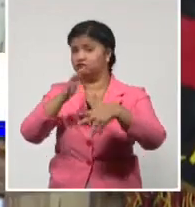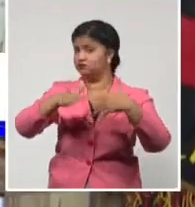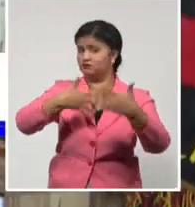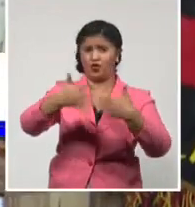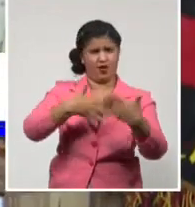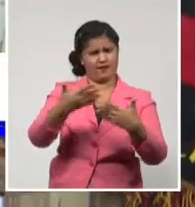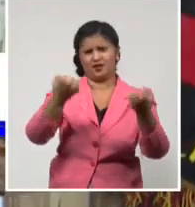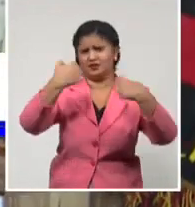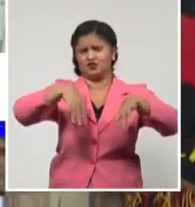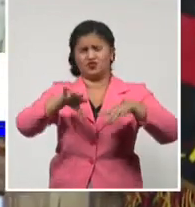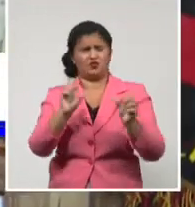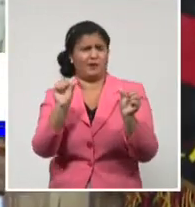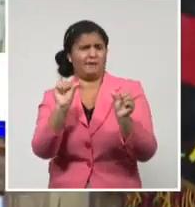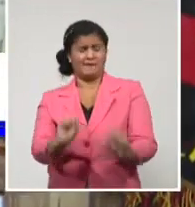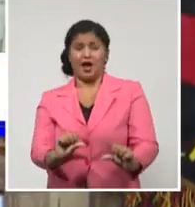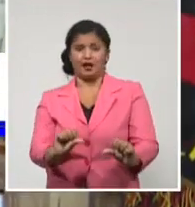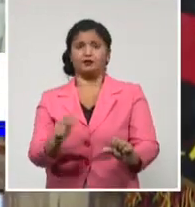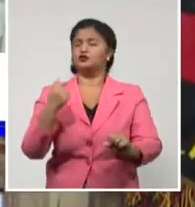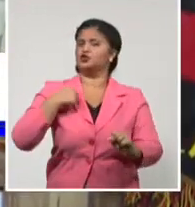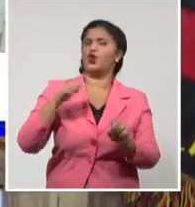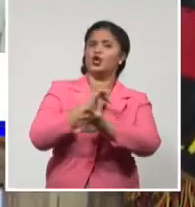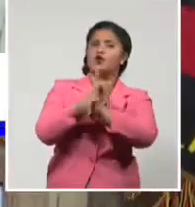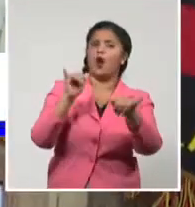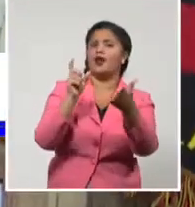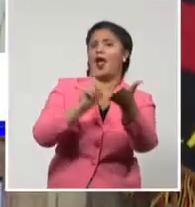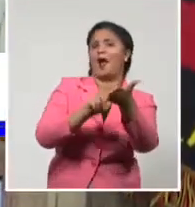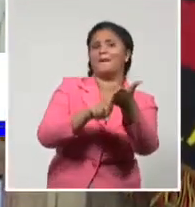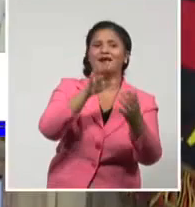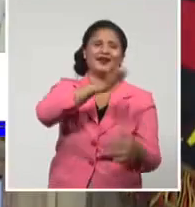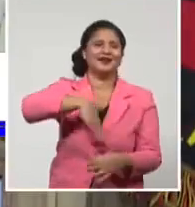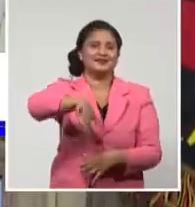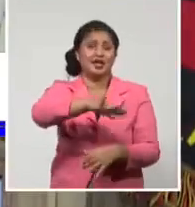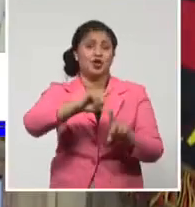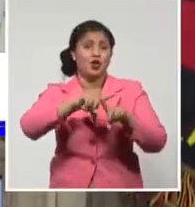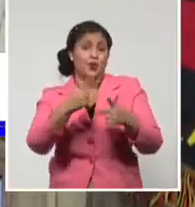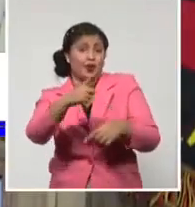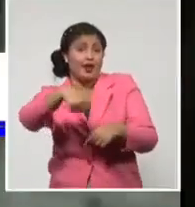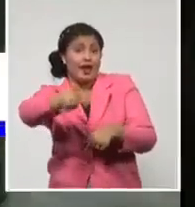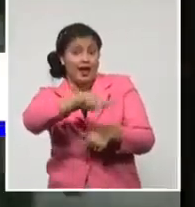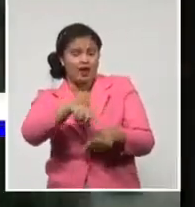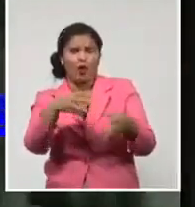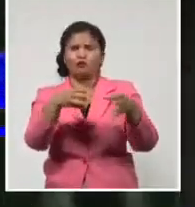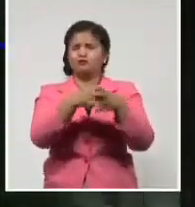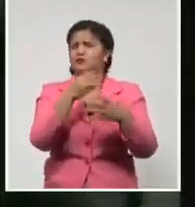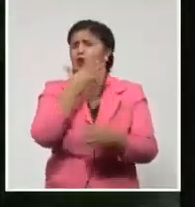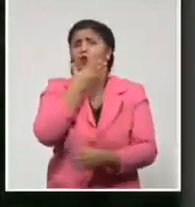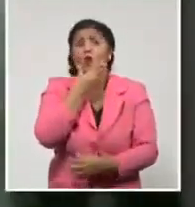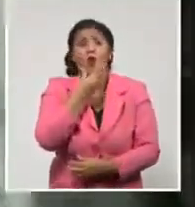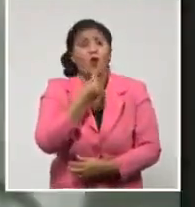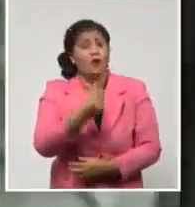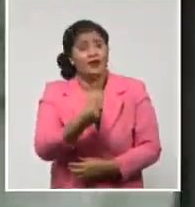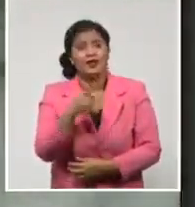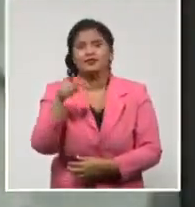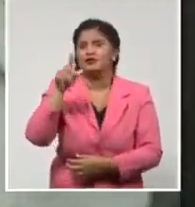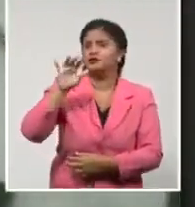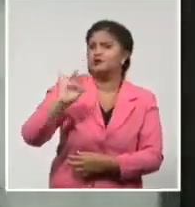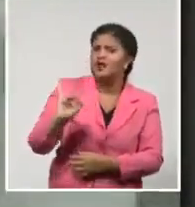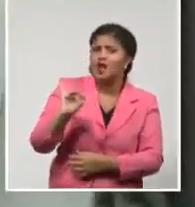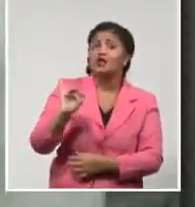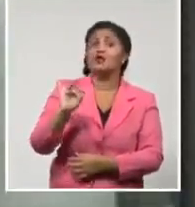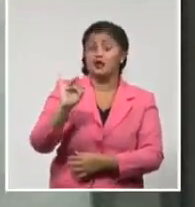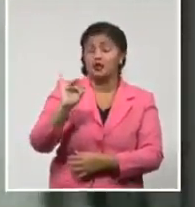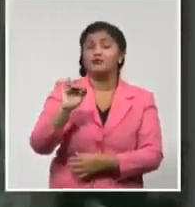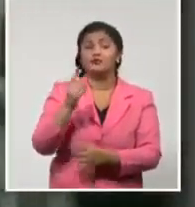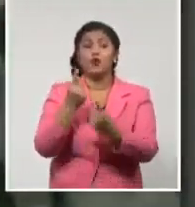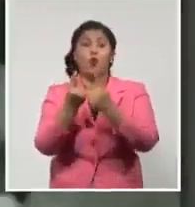porque todo era un muchachito de 16 17 años había algunos además zhang a 14 años